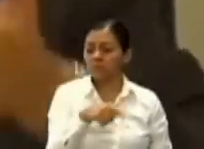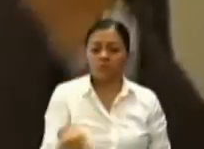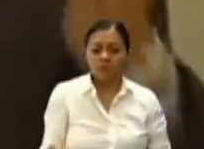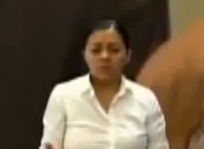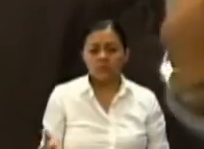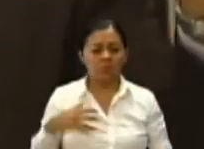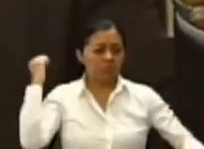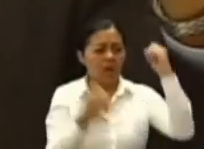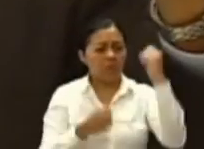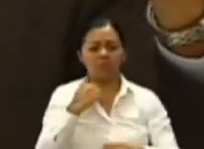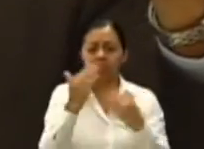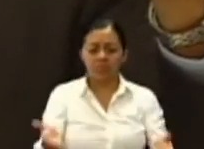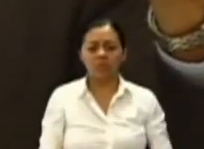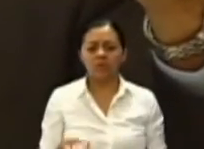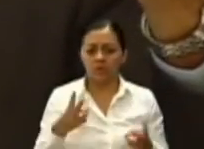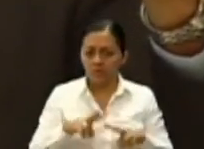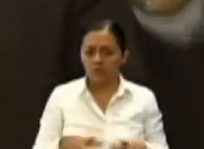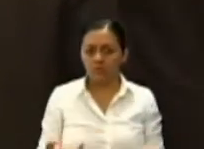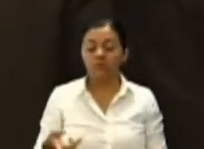agredió